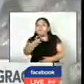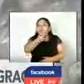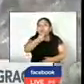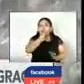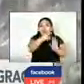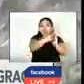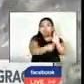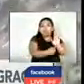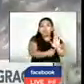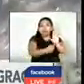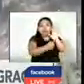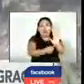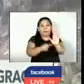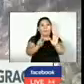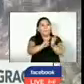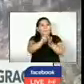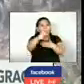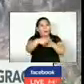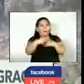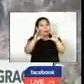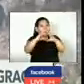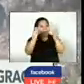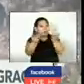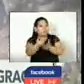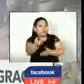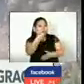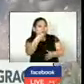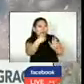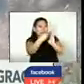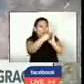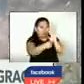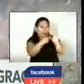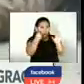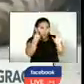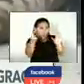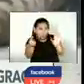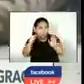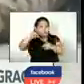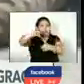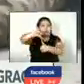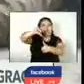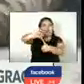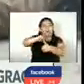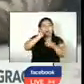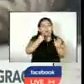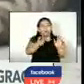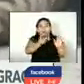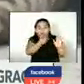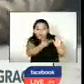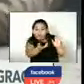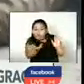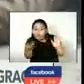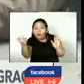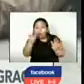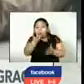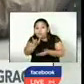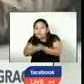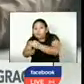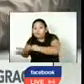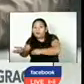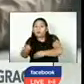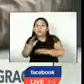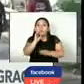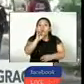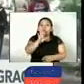ofrecido por el programa mundial de alimentos de la realidad que vive centroamérica y que se ve reflejada en un incremento de migrantes irregulares